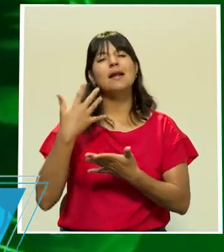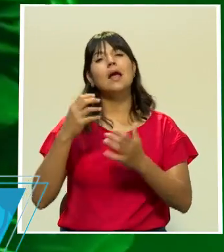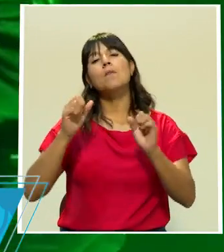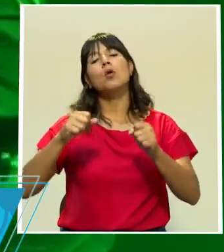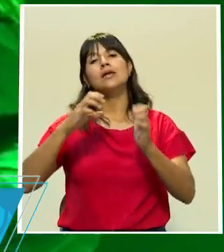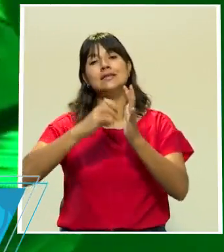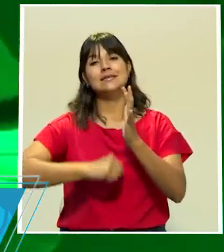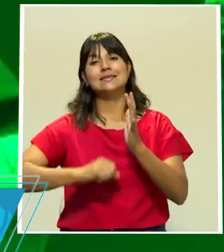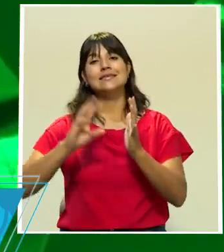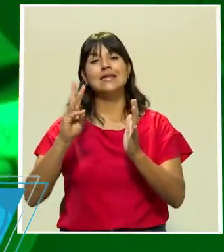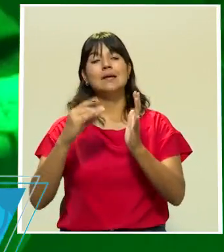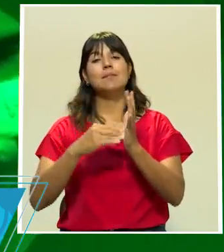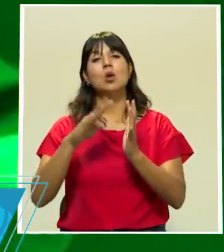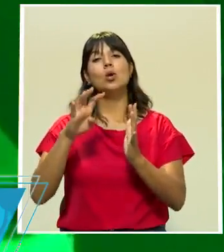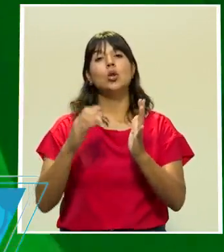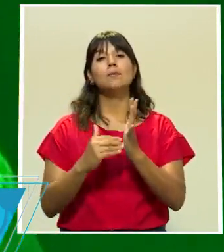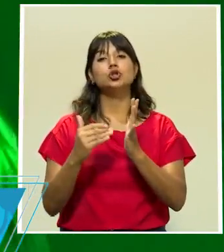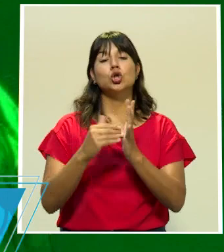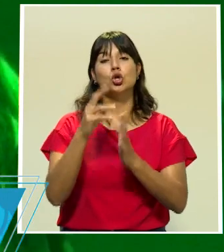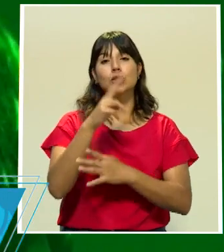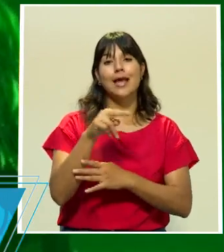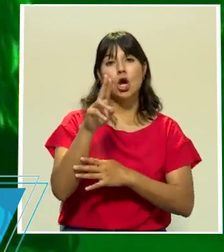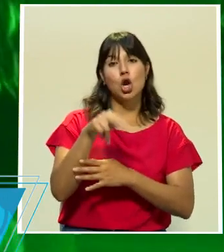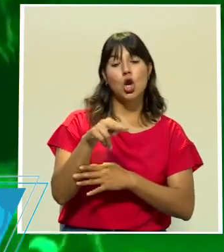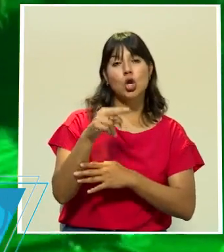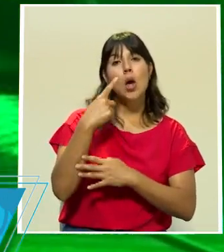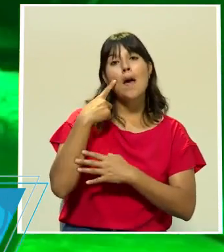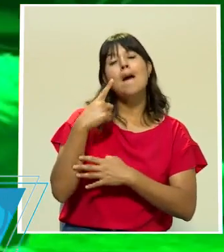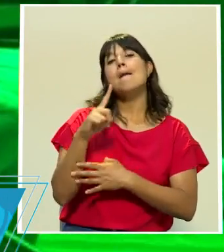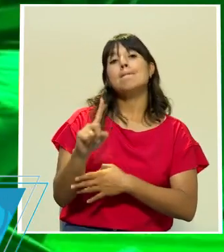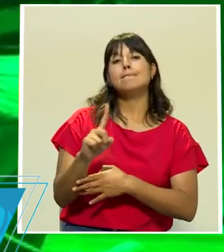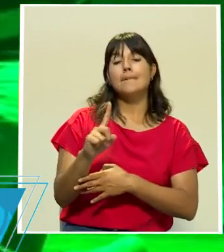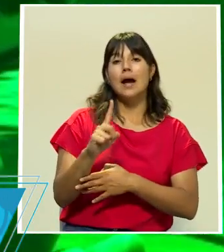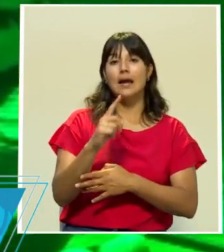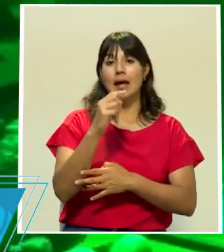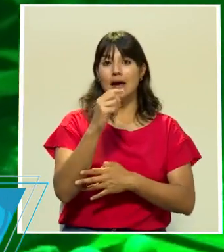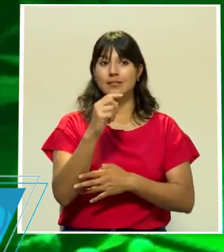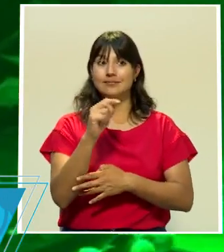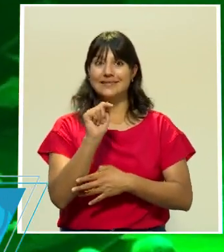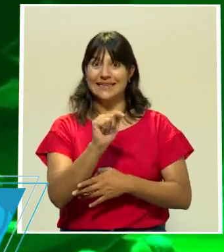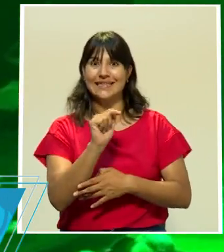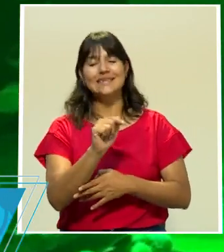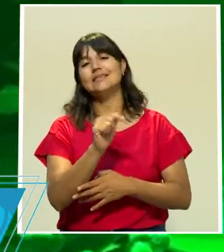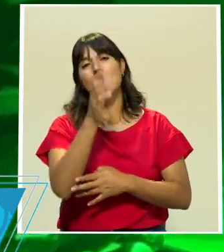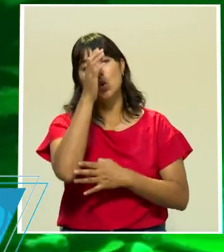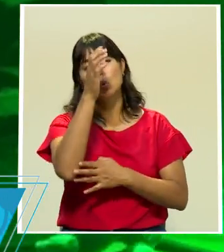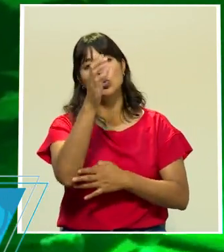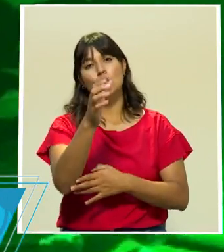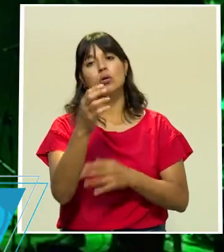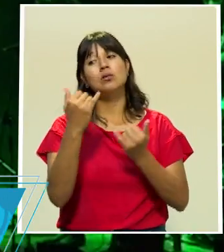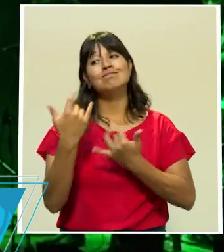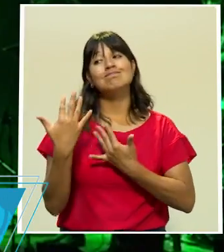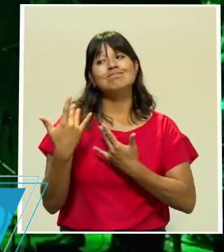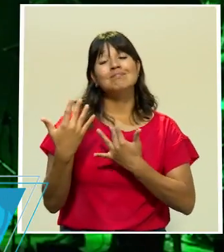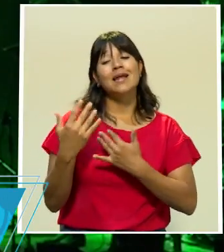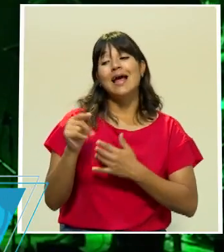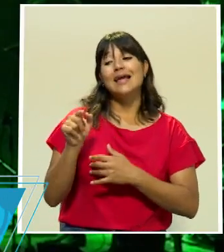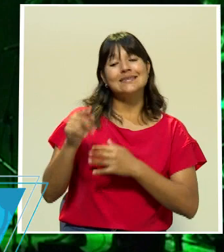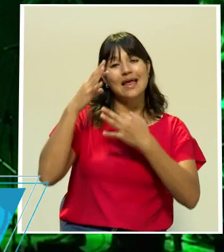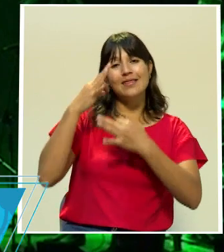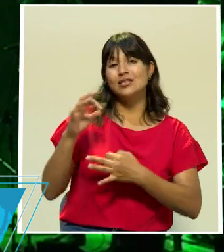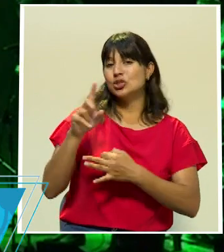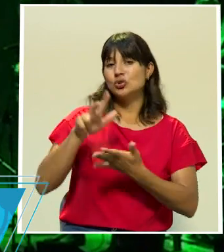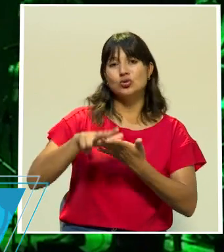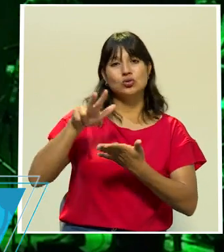por 6.400 millones de colones para el sector. Los artistas del país esperan que los diputados reviertan esta decisión, que tendrá